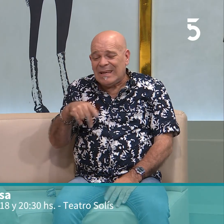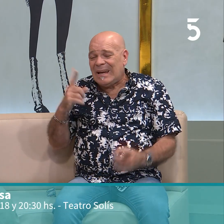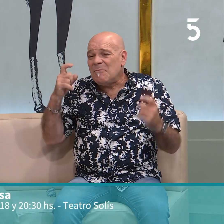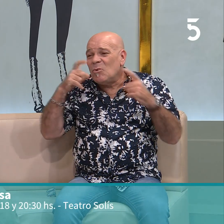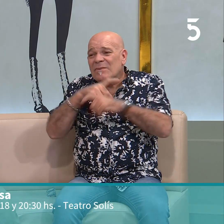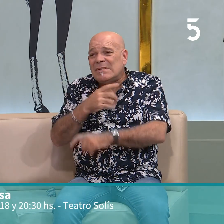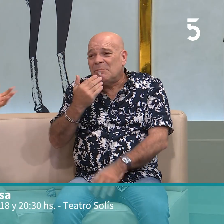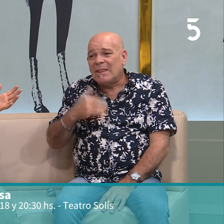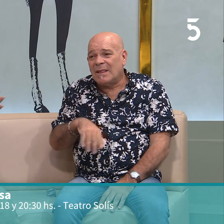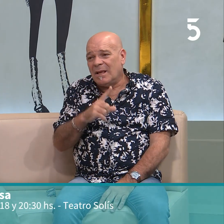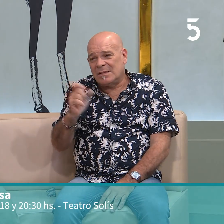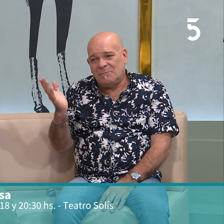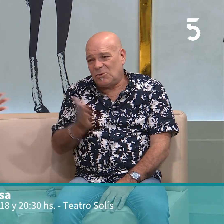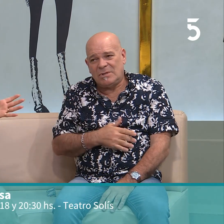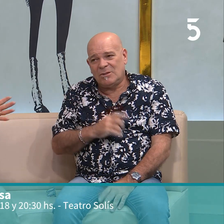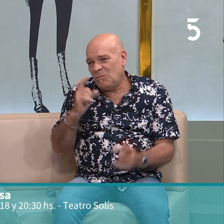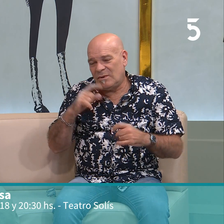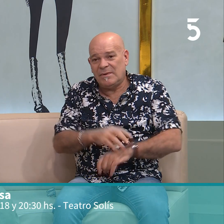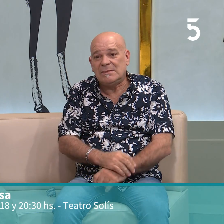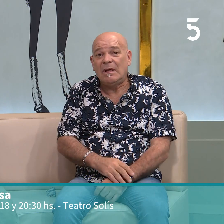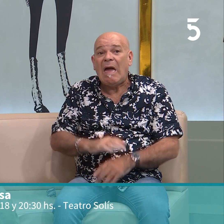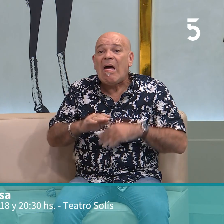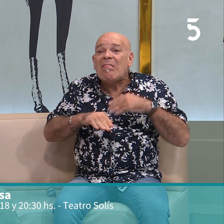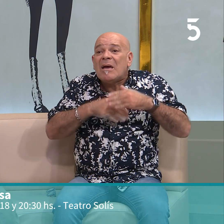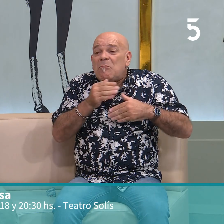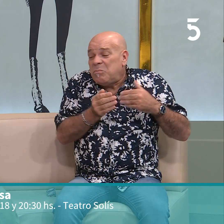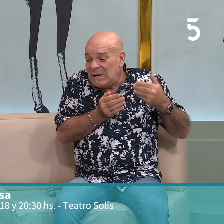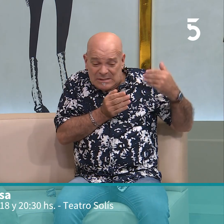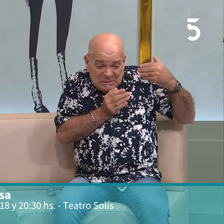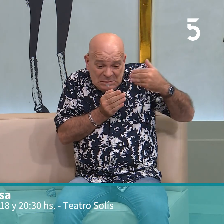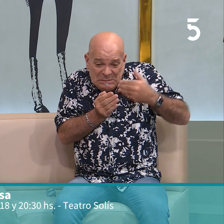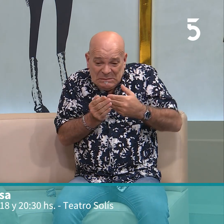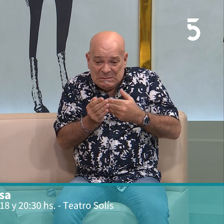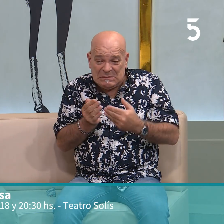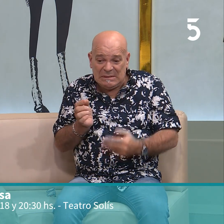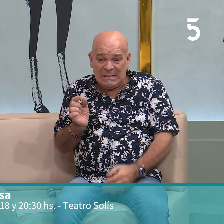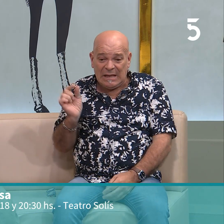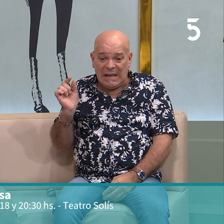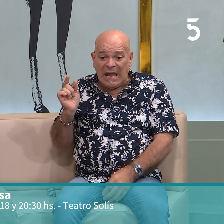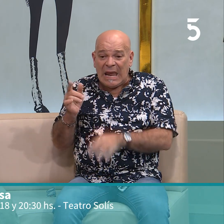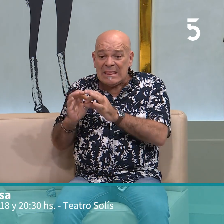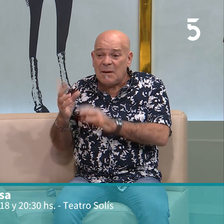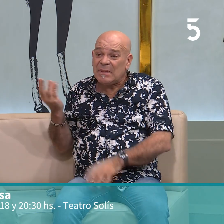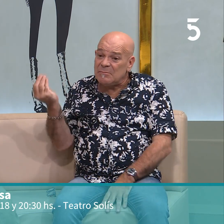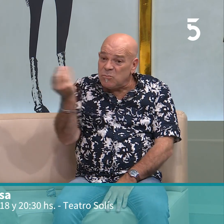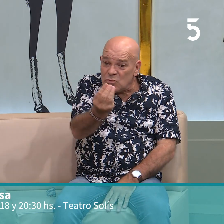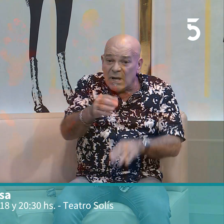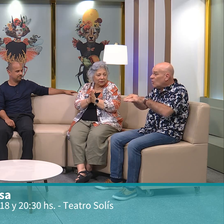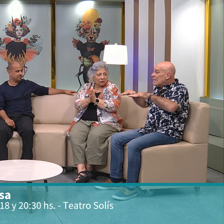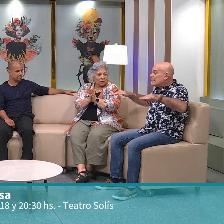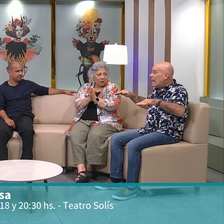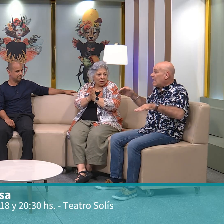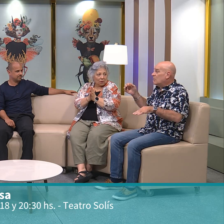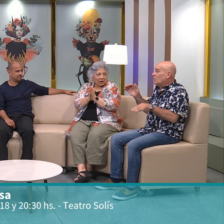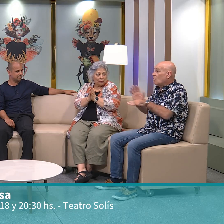de teatro, que era una obra común, era imposible mirar la obra y seguir al intérprete, era imposible.